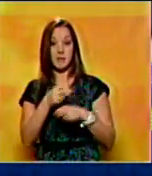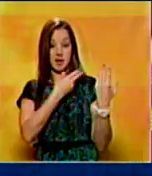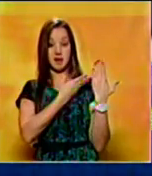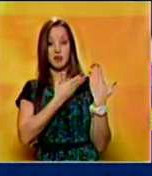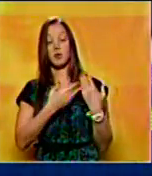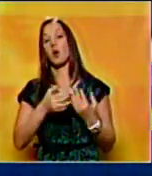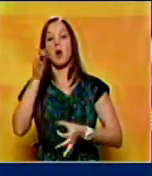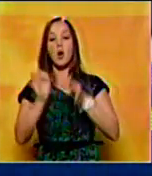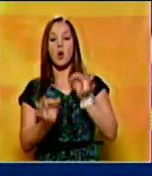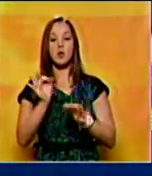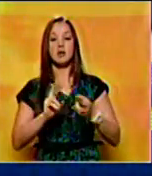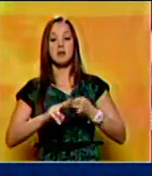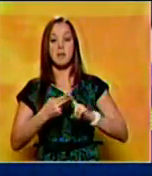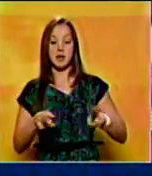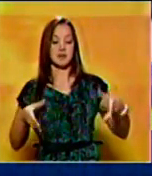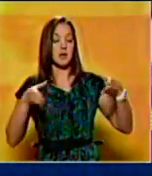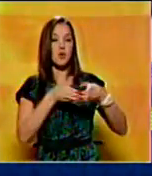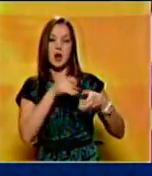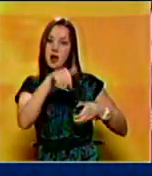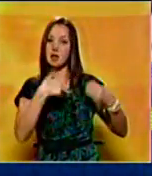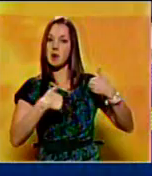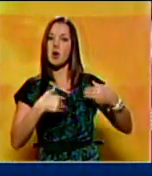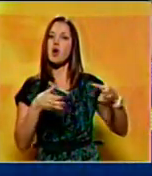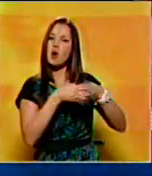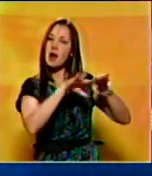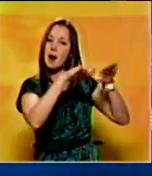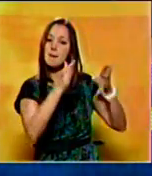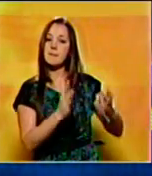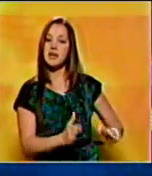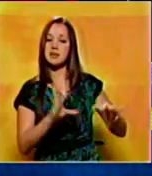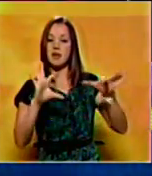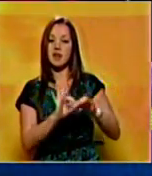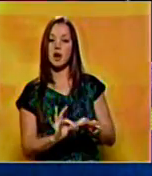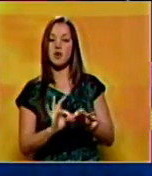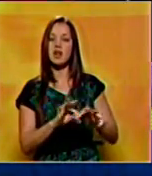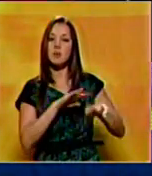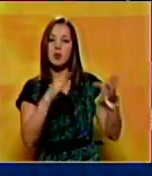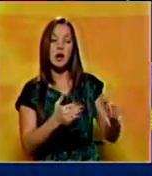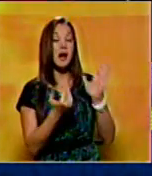Torres, se reunirá este miércoles con la Mesa de la Unidad Democrática para